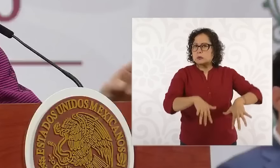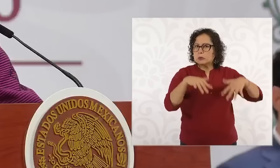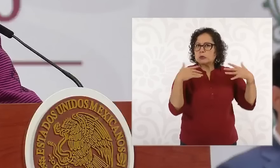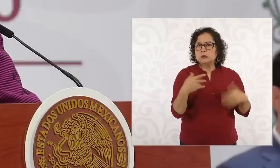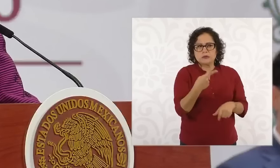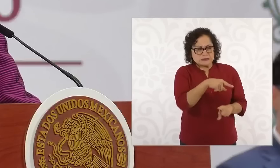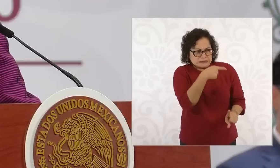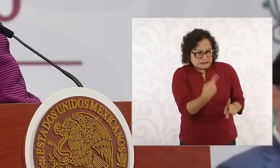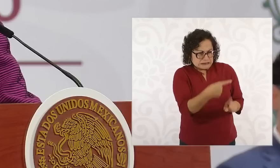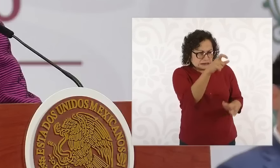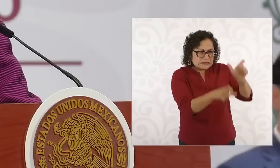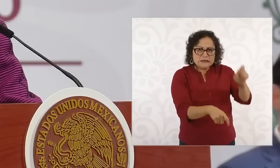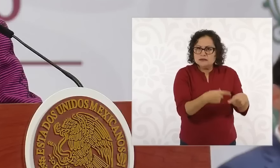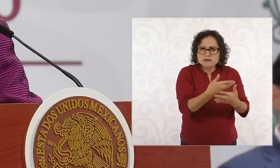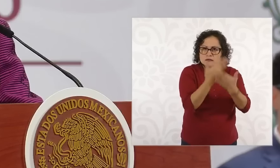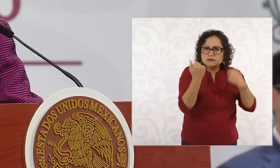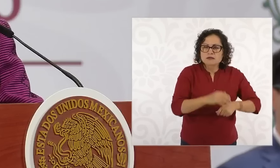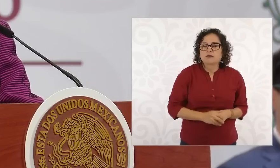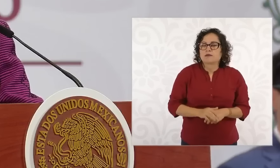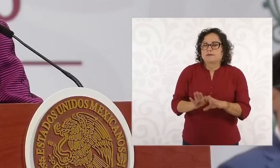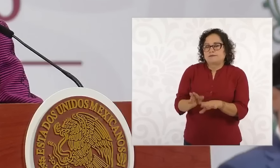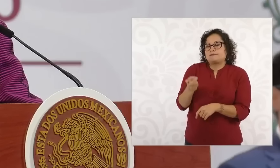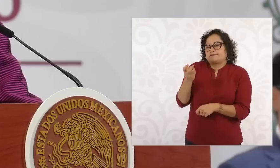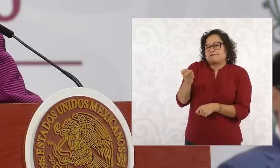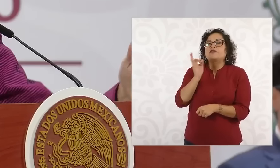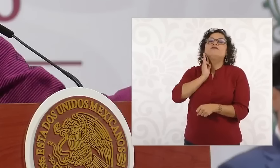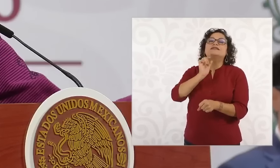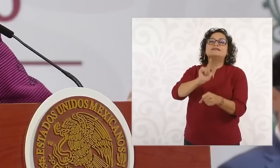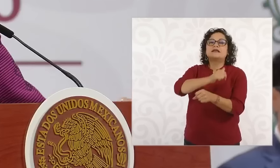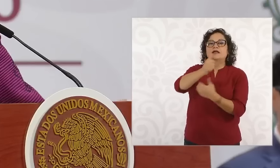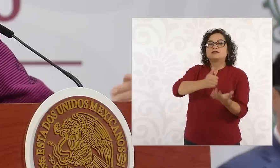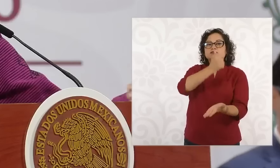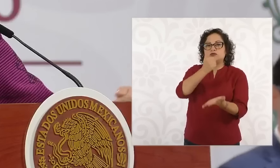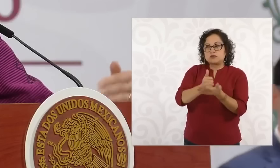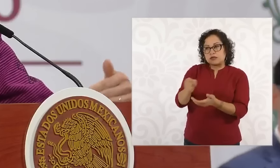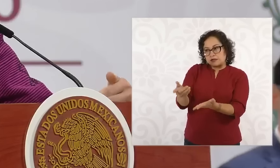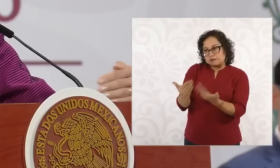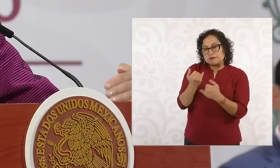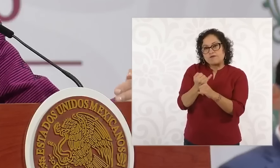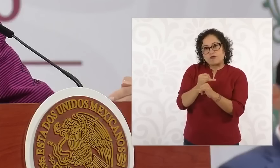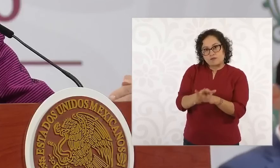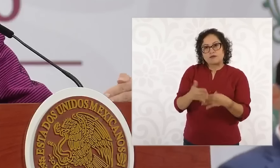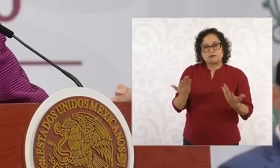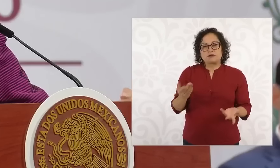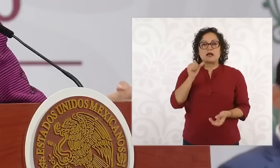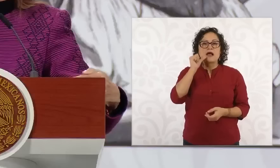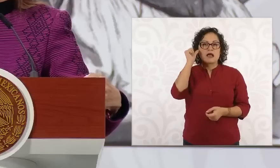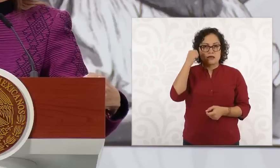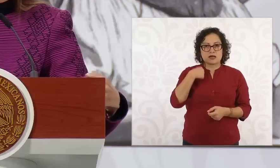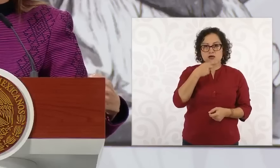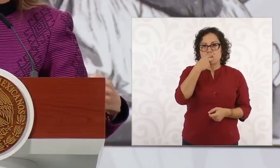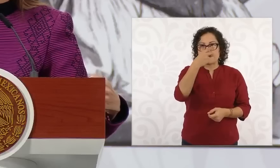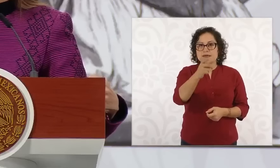que tiene que informar la Fiscalía de la Ciudad. De la ciudad. Ayer también lo comenté, si los detenidos, pues tiene que, si hay un detenido, pues